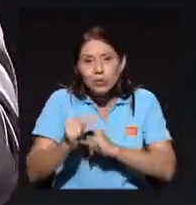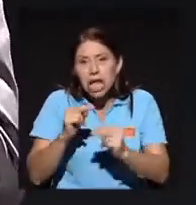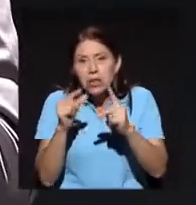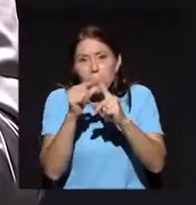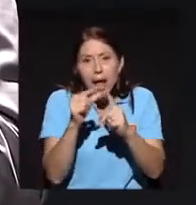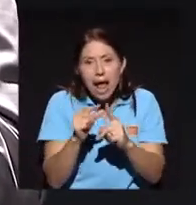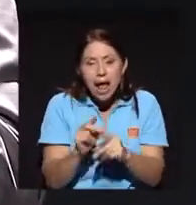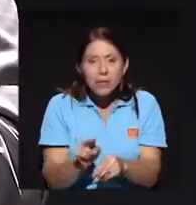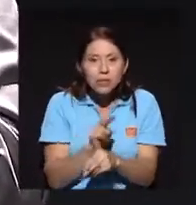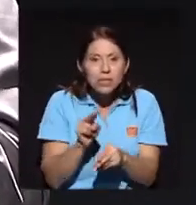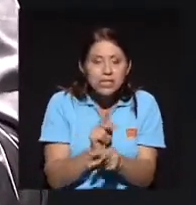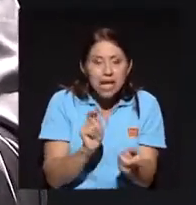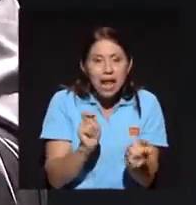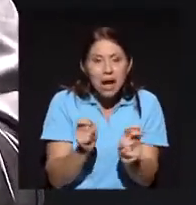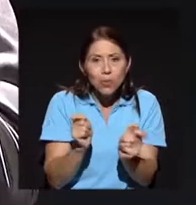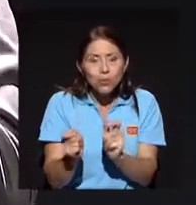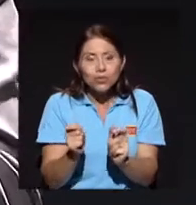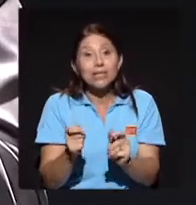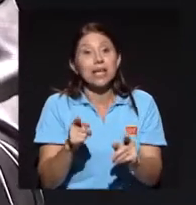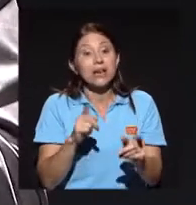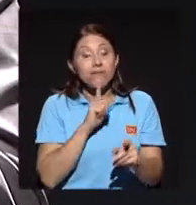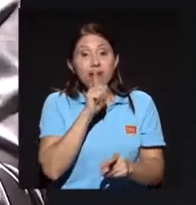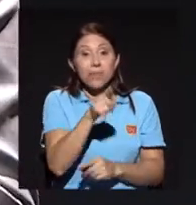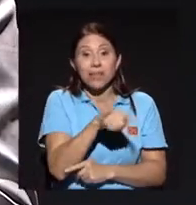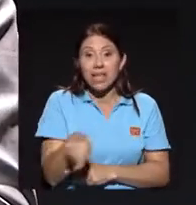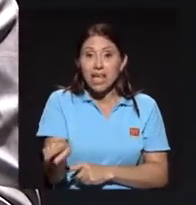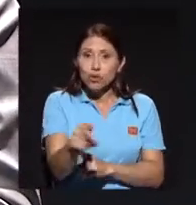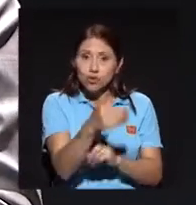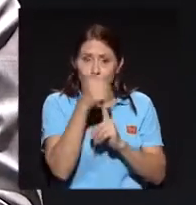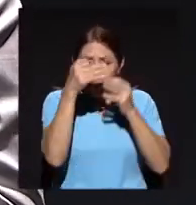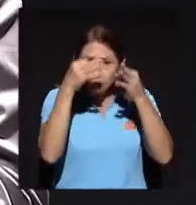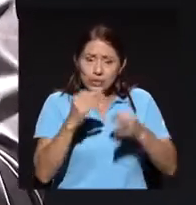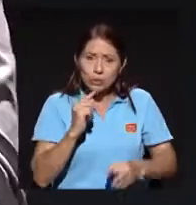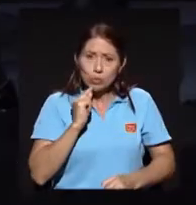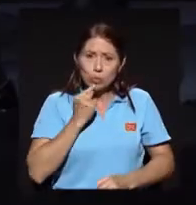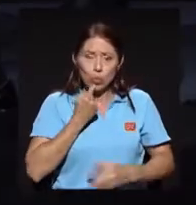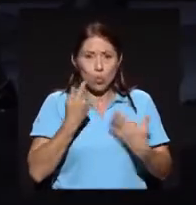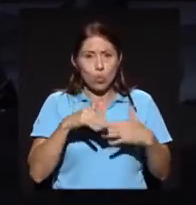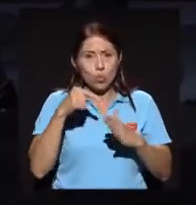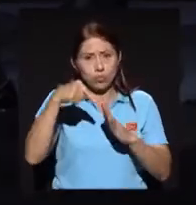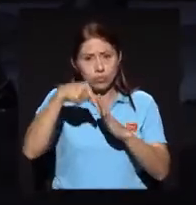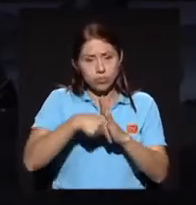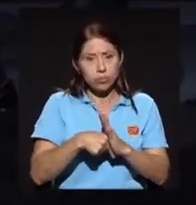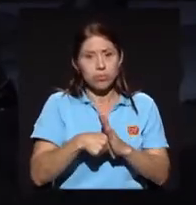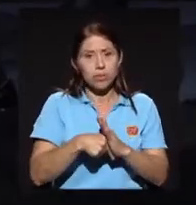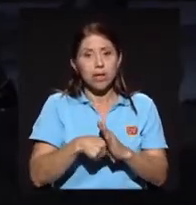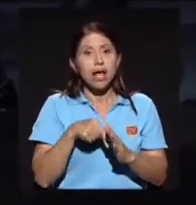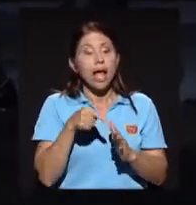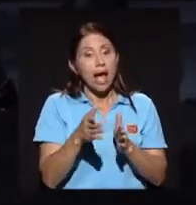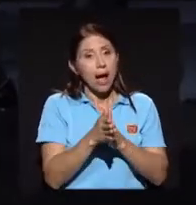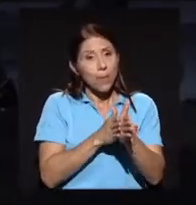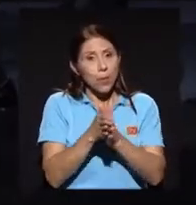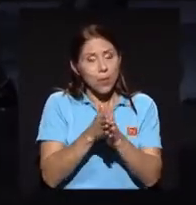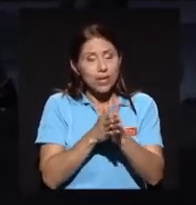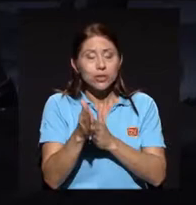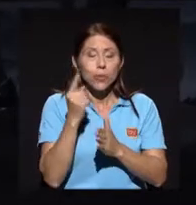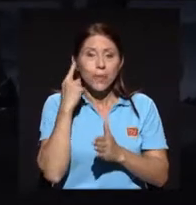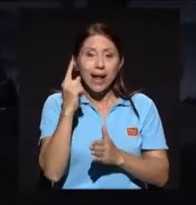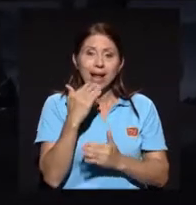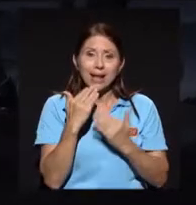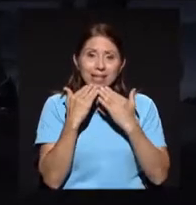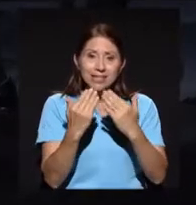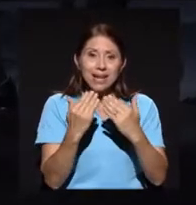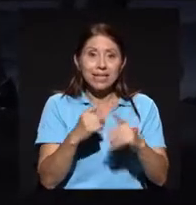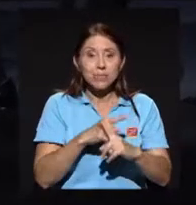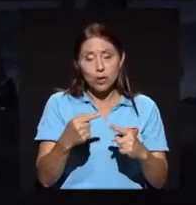o sea que se lo tomaron con una seriedad enorme con una profundidad enorme lo cual por un lado aprovecho para agradecerles pero a mí